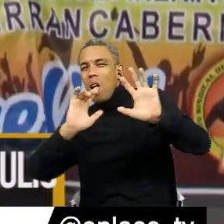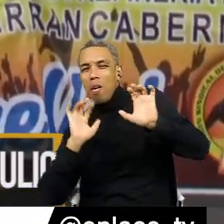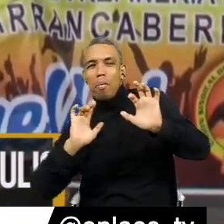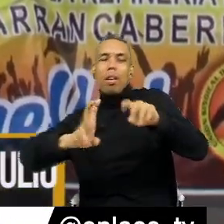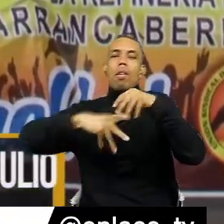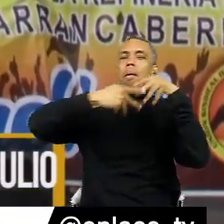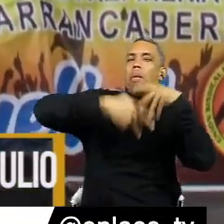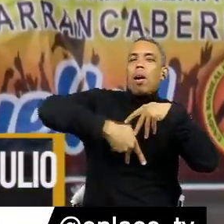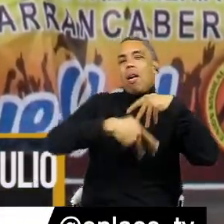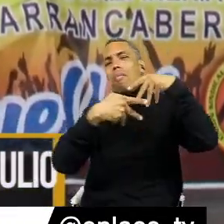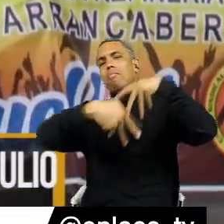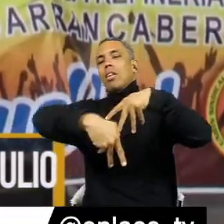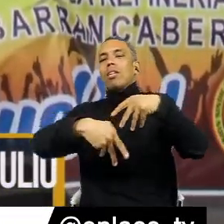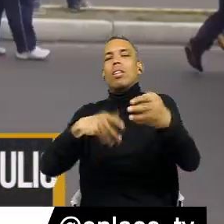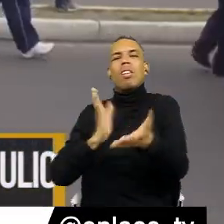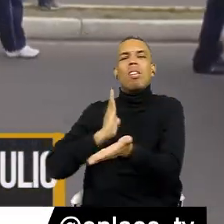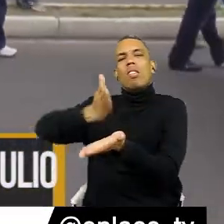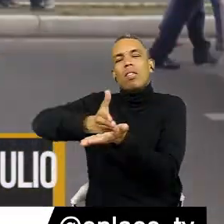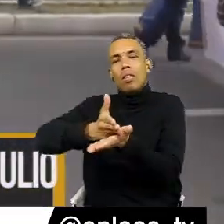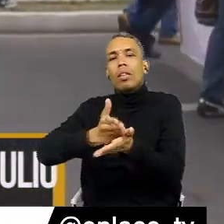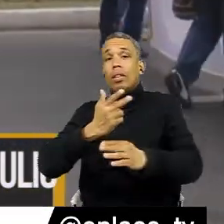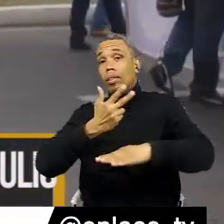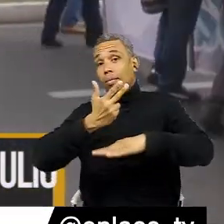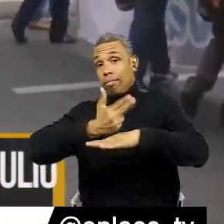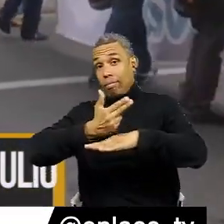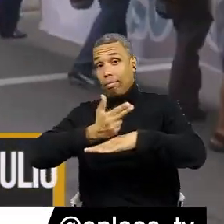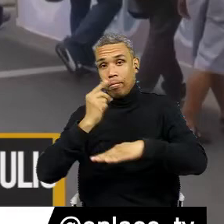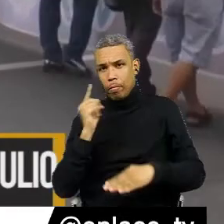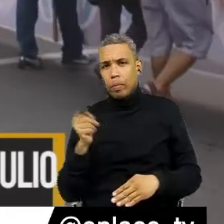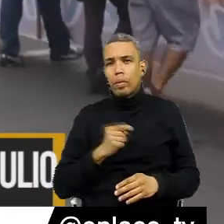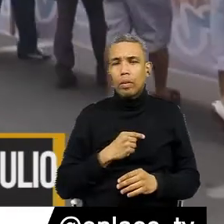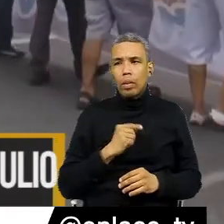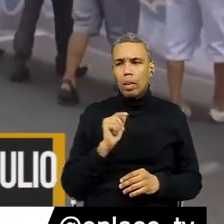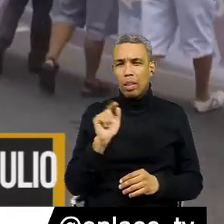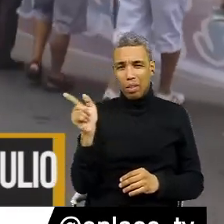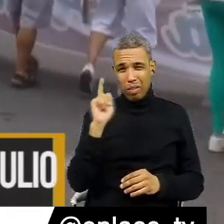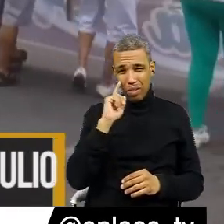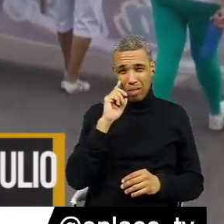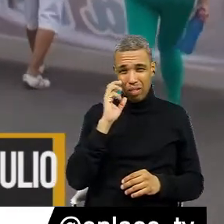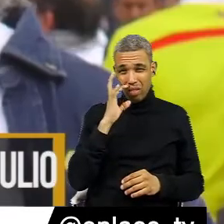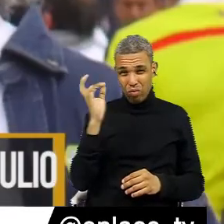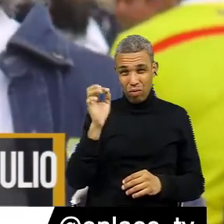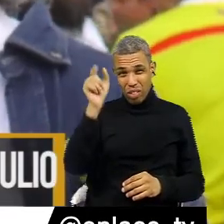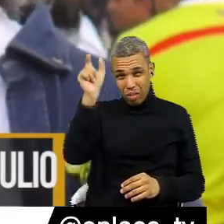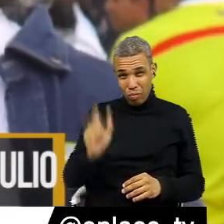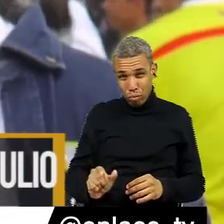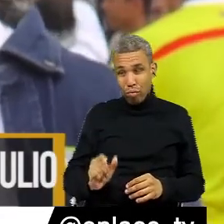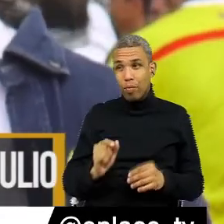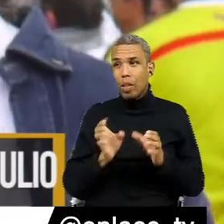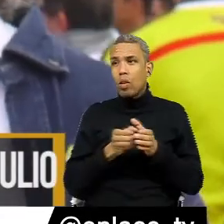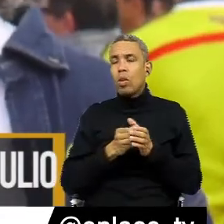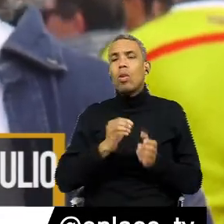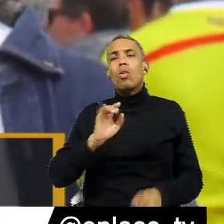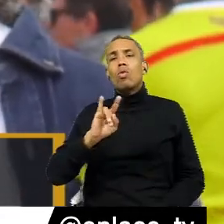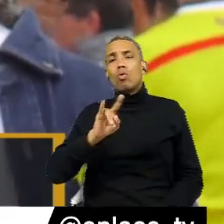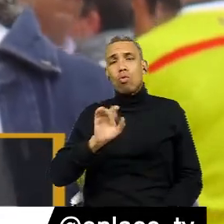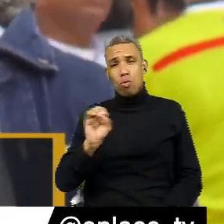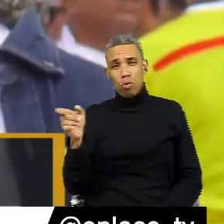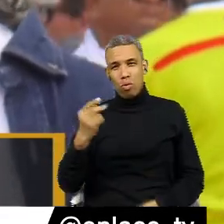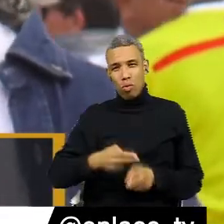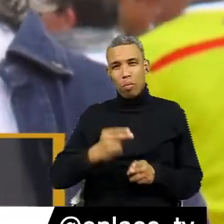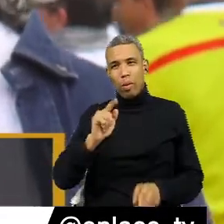concluyó en el Parque Camilo Torres, donde el líder sindical Freddy Pulecio tuvo la intervención central. Yo siento que Barranca Bermeja, los